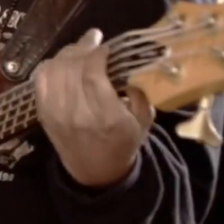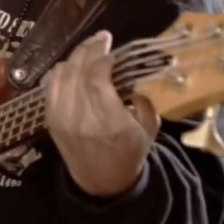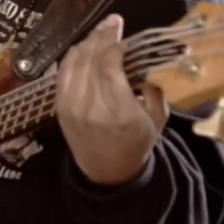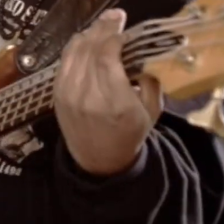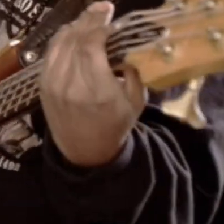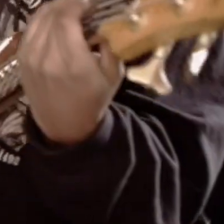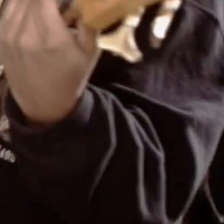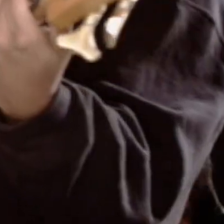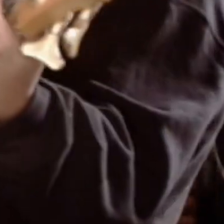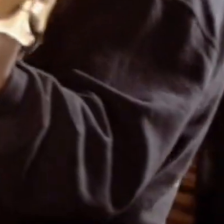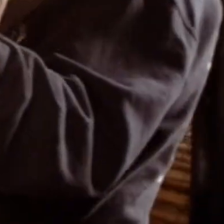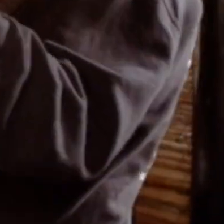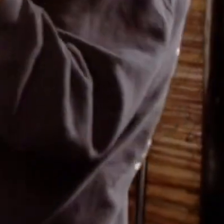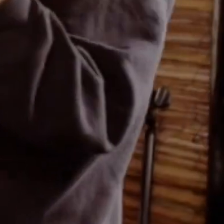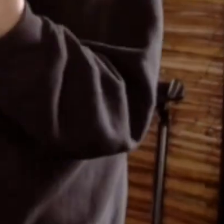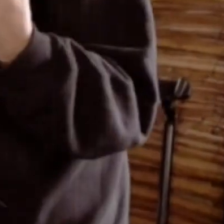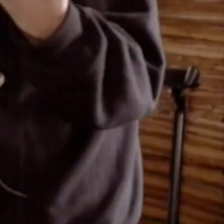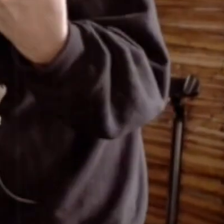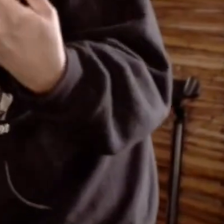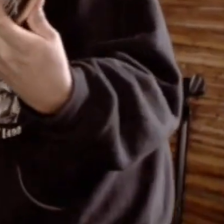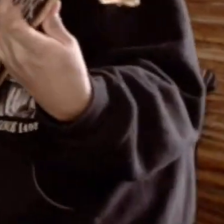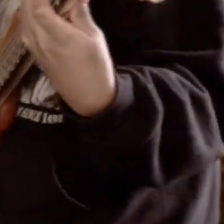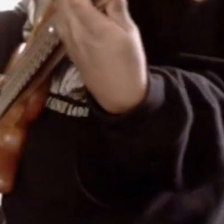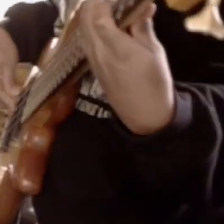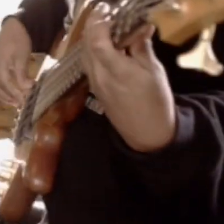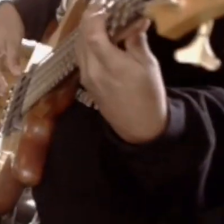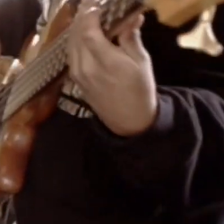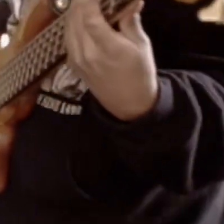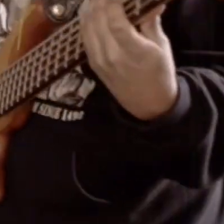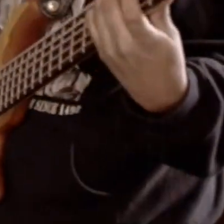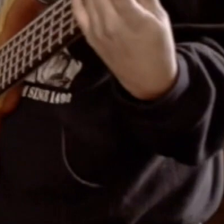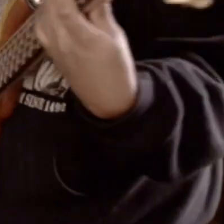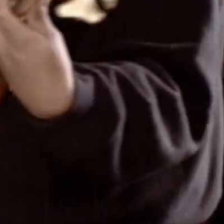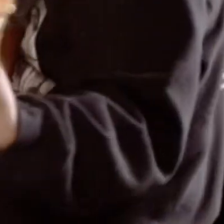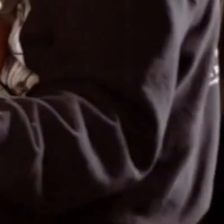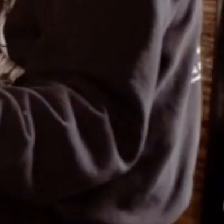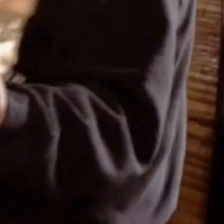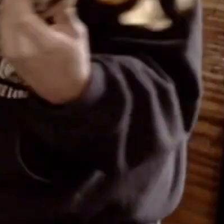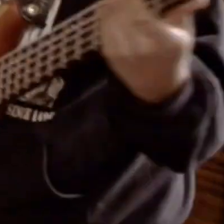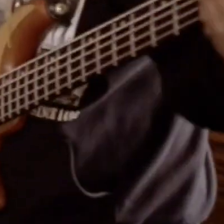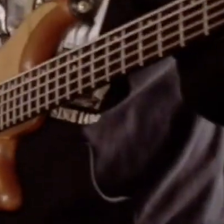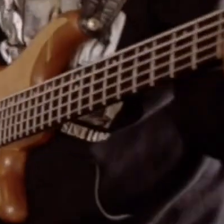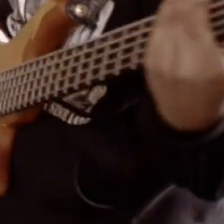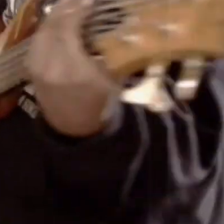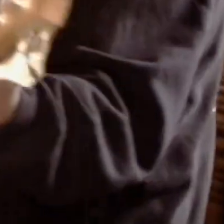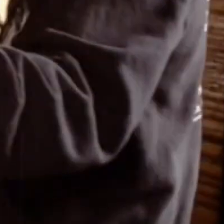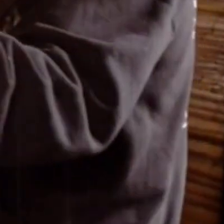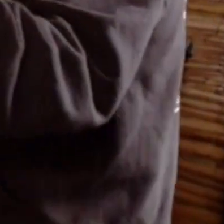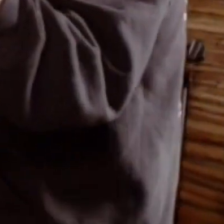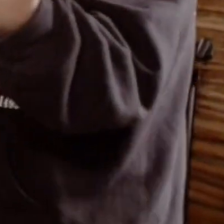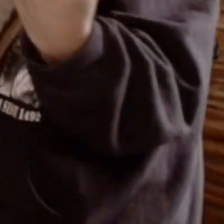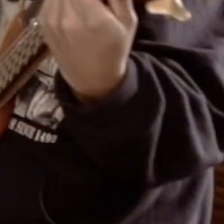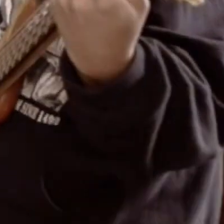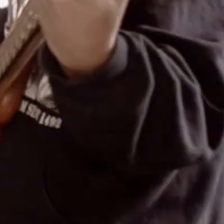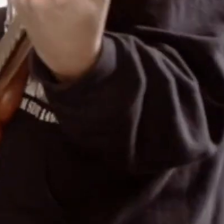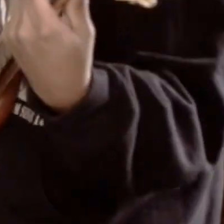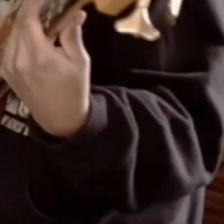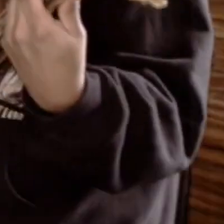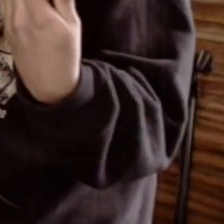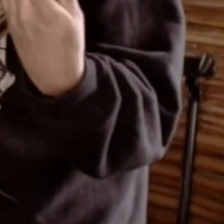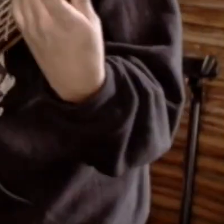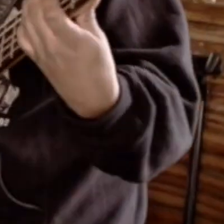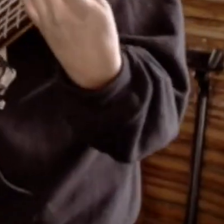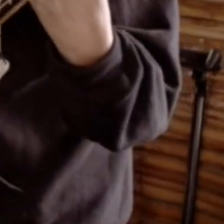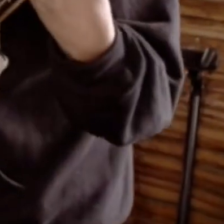el vibe de las ramas y apreciar sus movimientos, ey. Y no es tan solo eso, en verdad, si cierras los ojos y escuchas también te